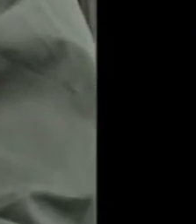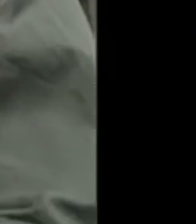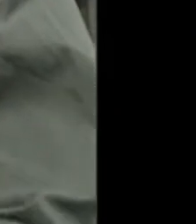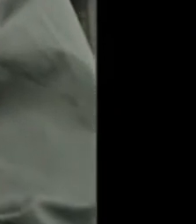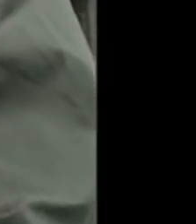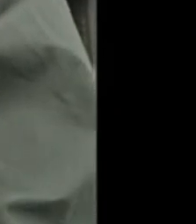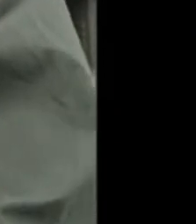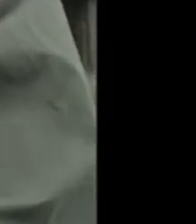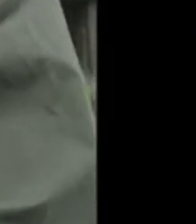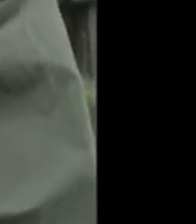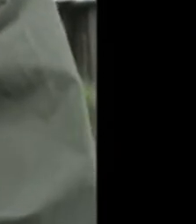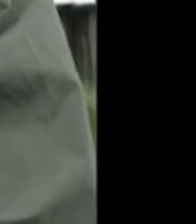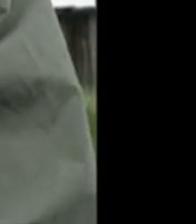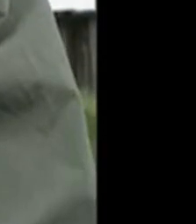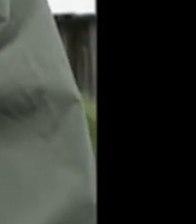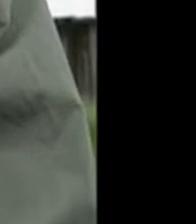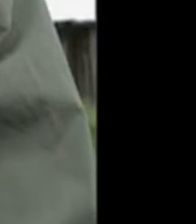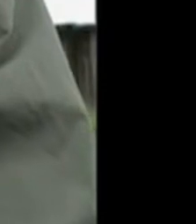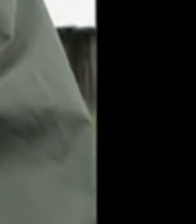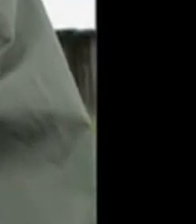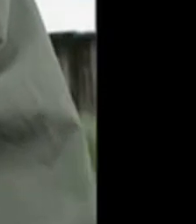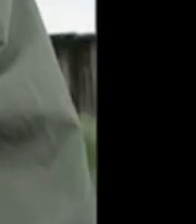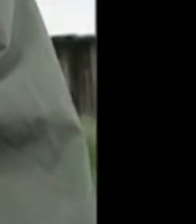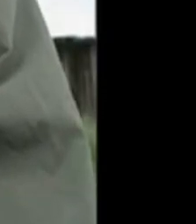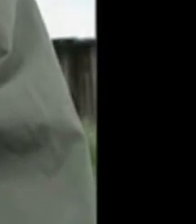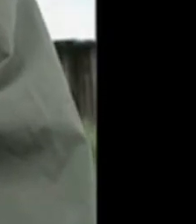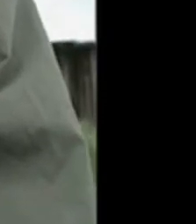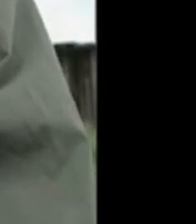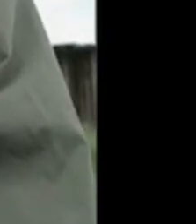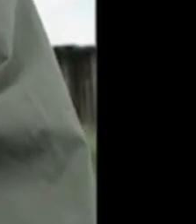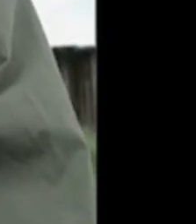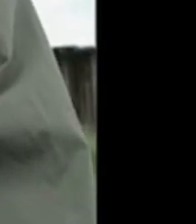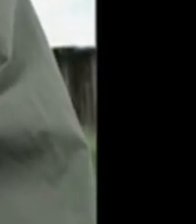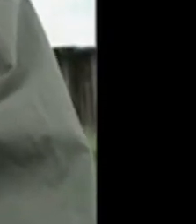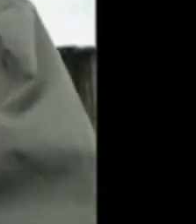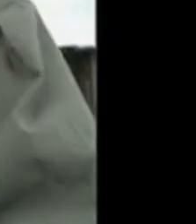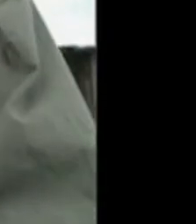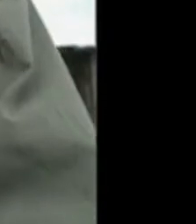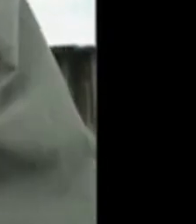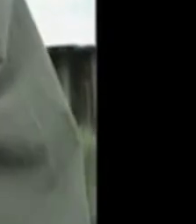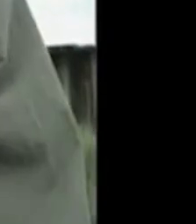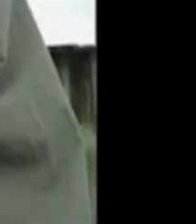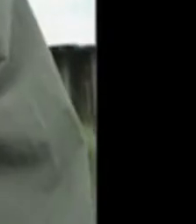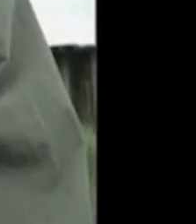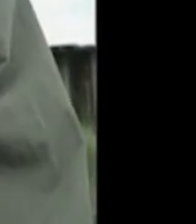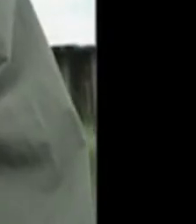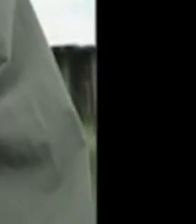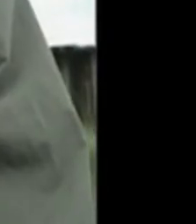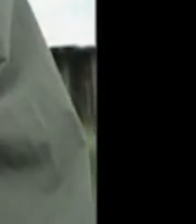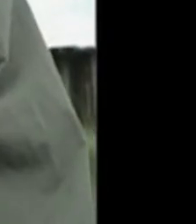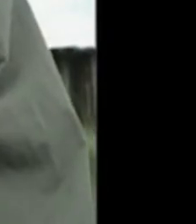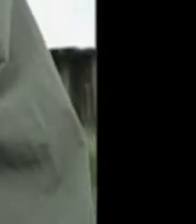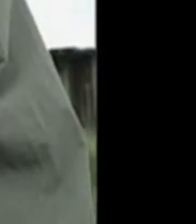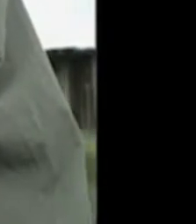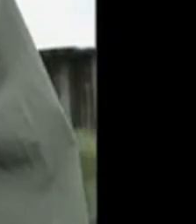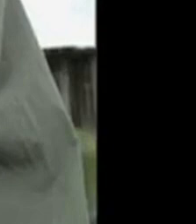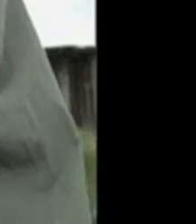I'd had success in catching wolves, and the word gets around. One rancher tells another, and so